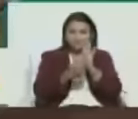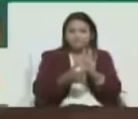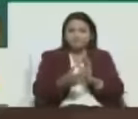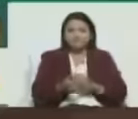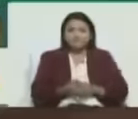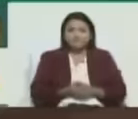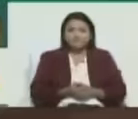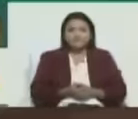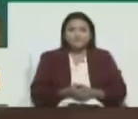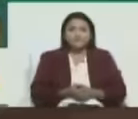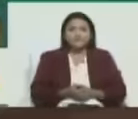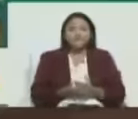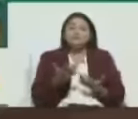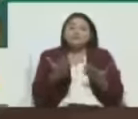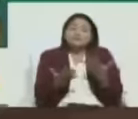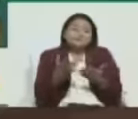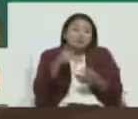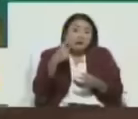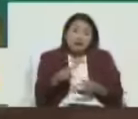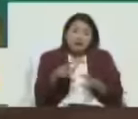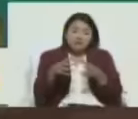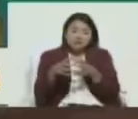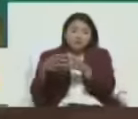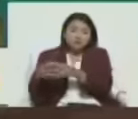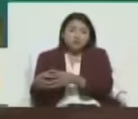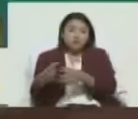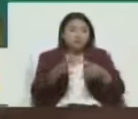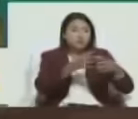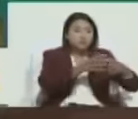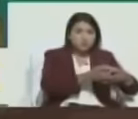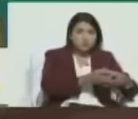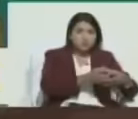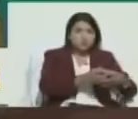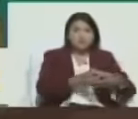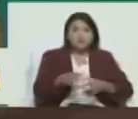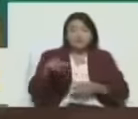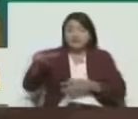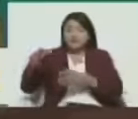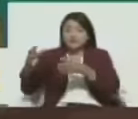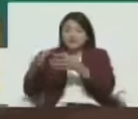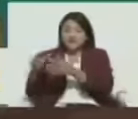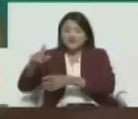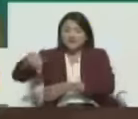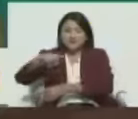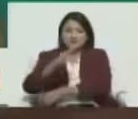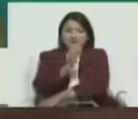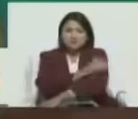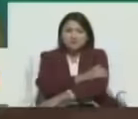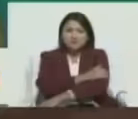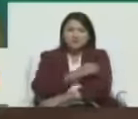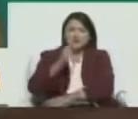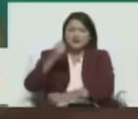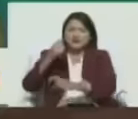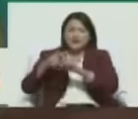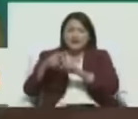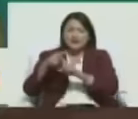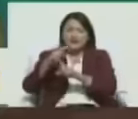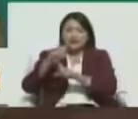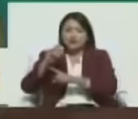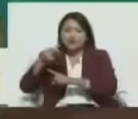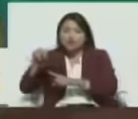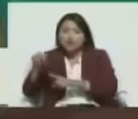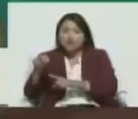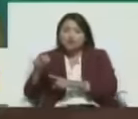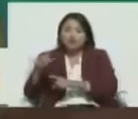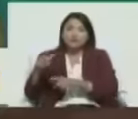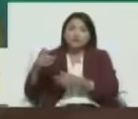la polarización sí existe. En aquel polo está la ExxonMobil, está el títere presidente